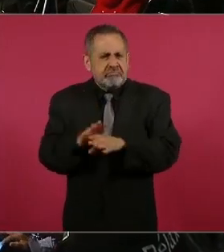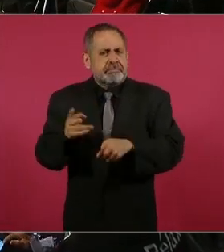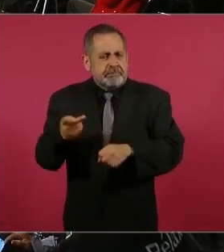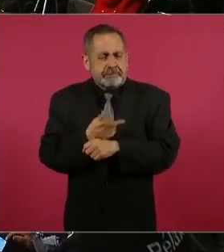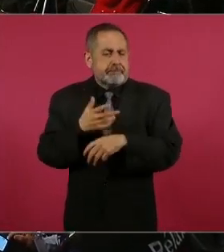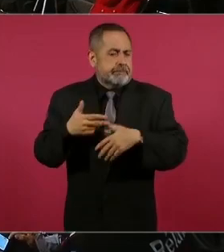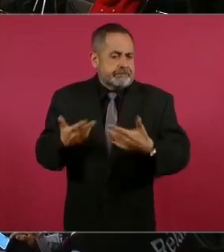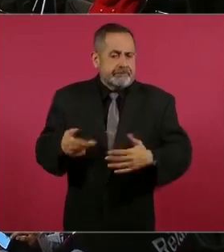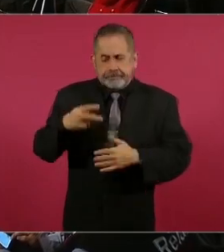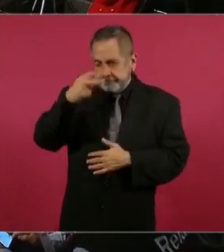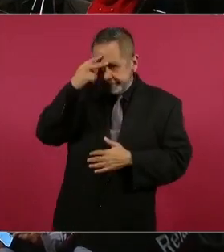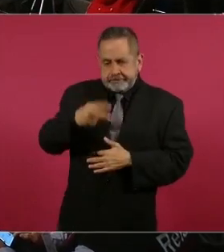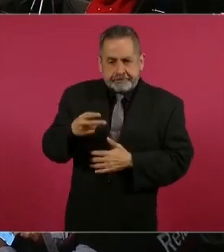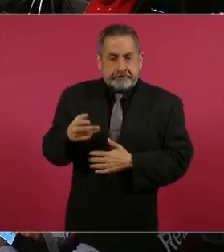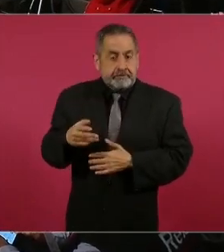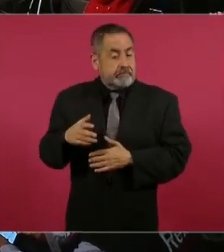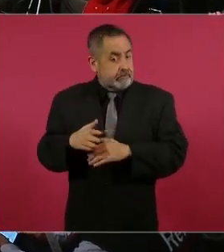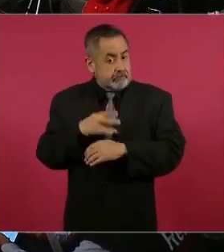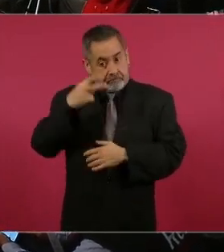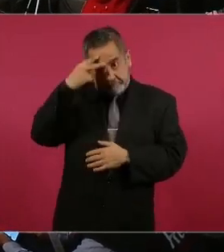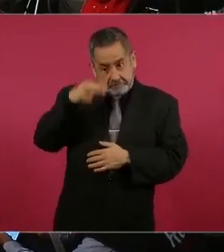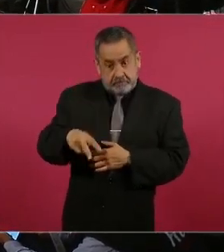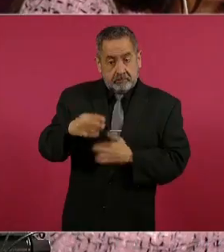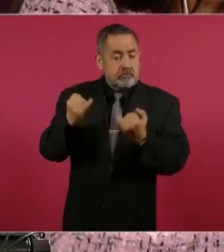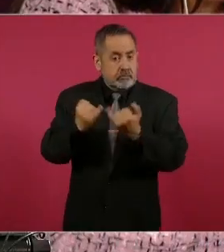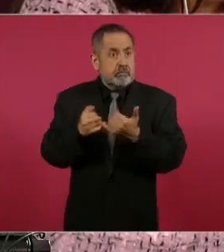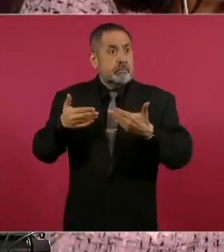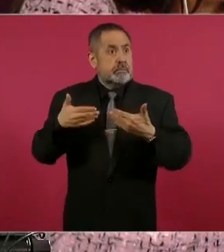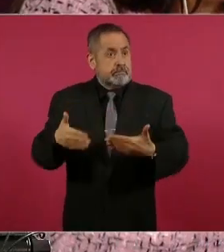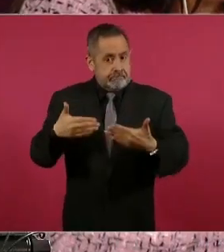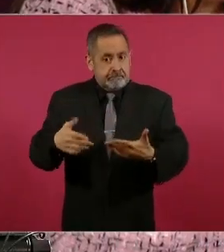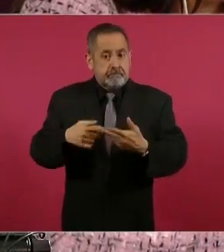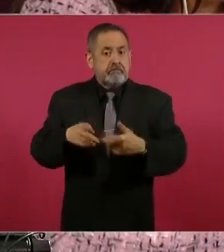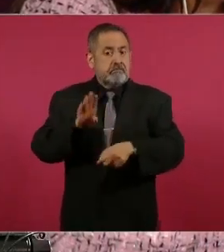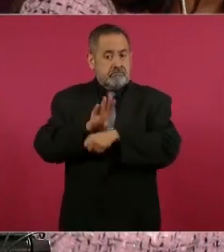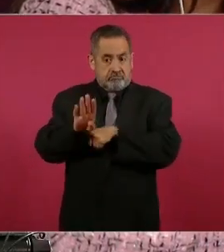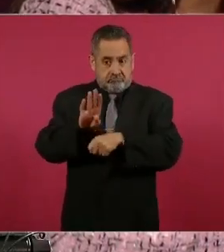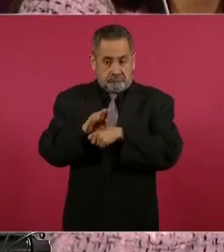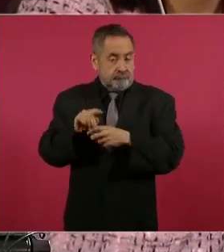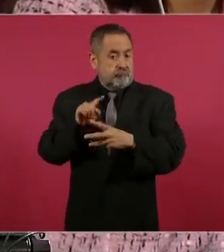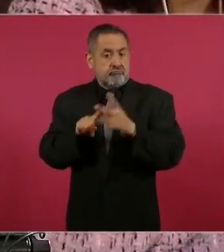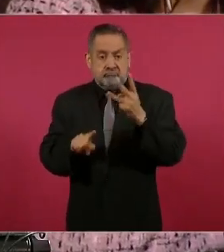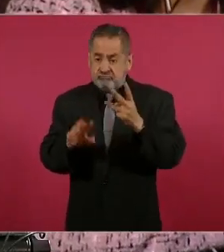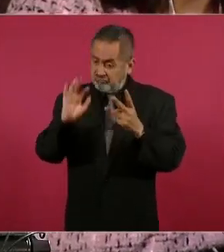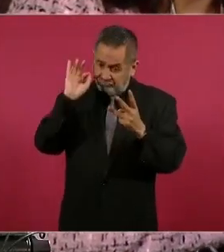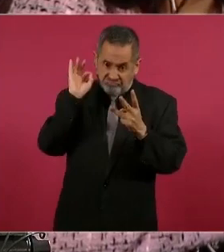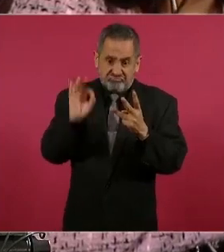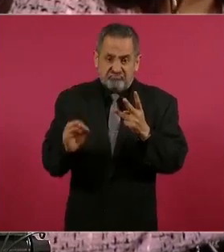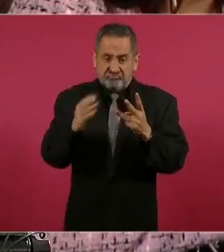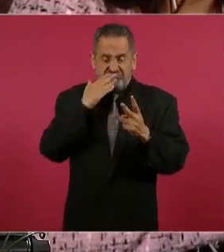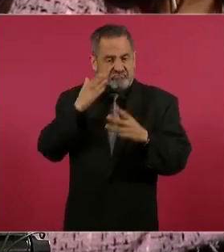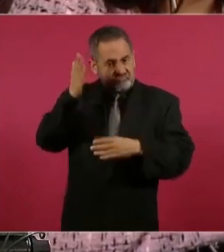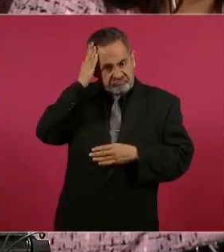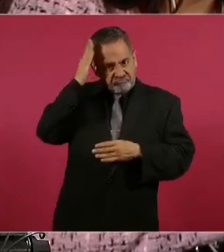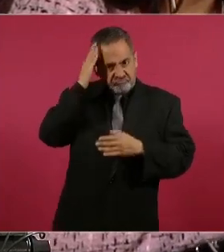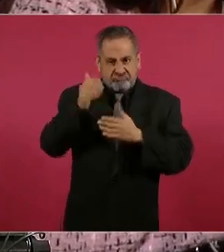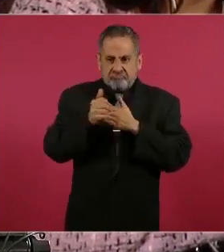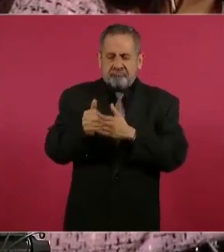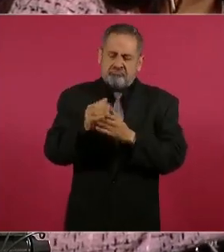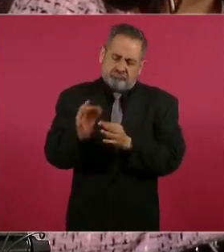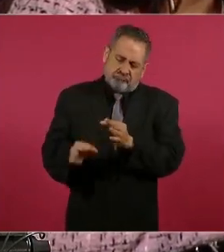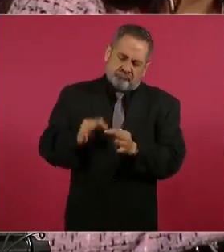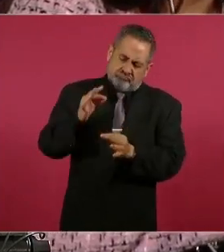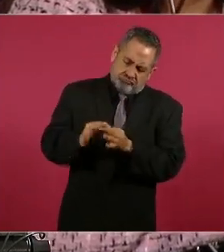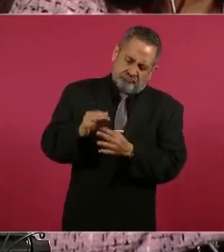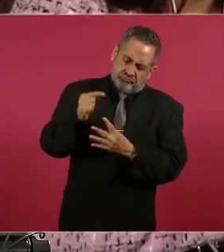pasado, qué está pasando en México, porque México, al igual que Panamá y Brasil, son ejemplo, son países punta de lanza con el